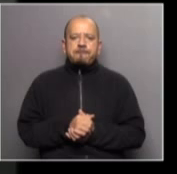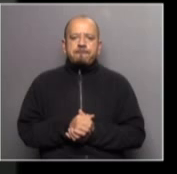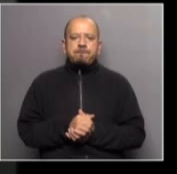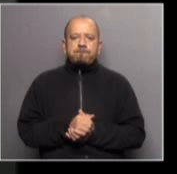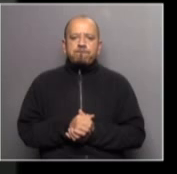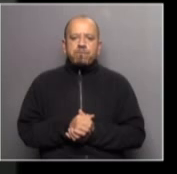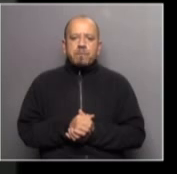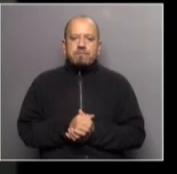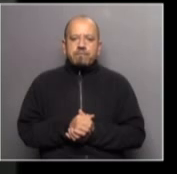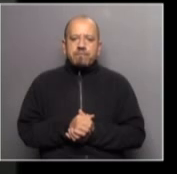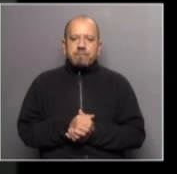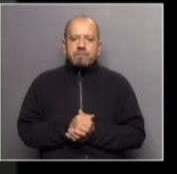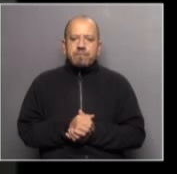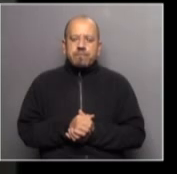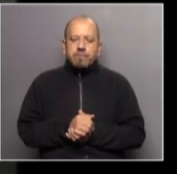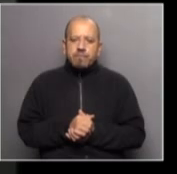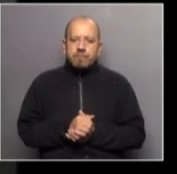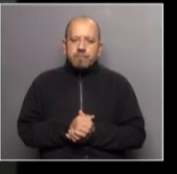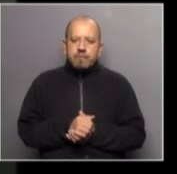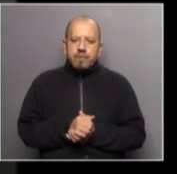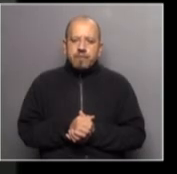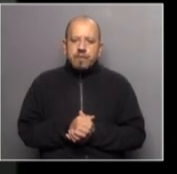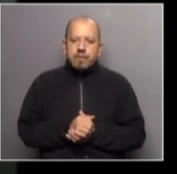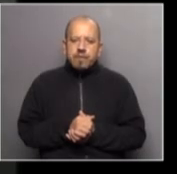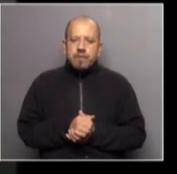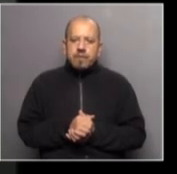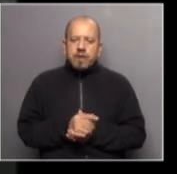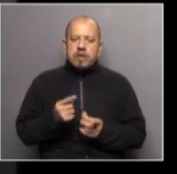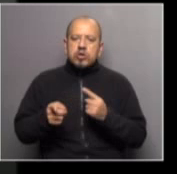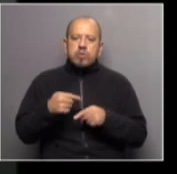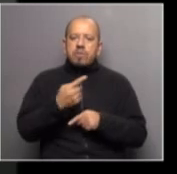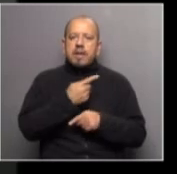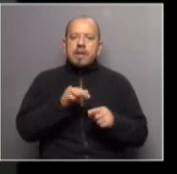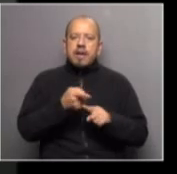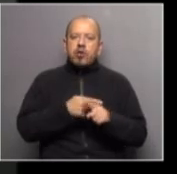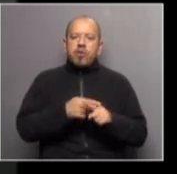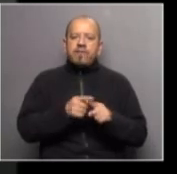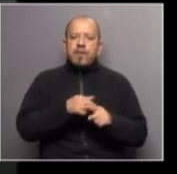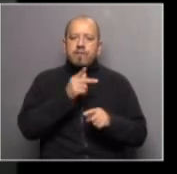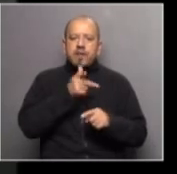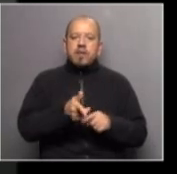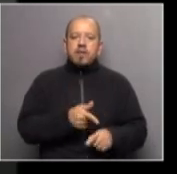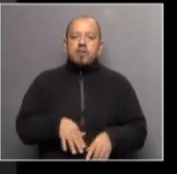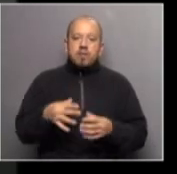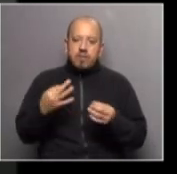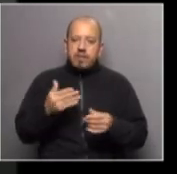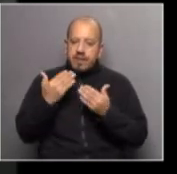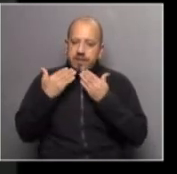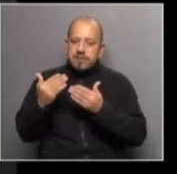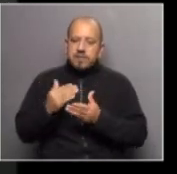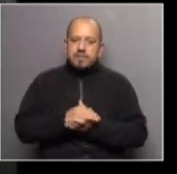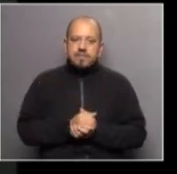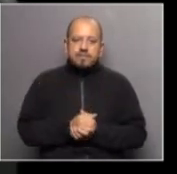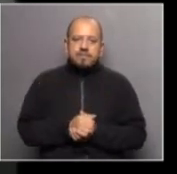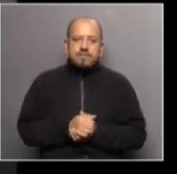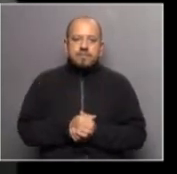Han de ser medias de seda. Son para la novia de mi hijo. Enhorabuena, mujer. Gracias.